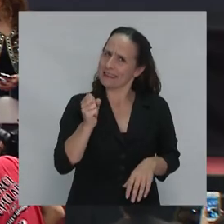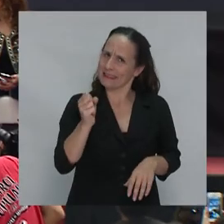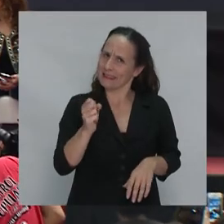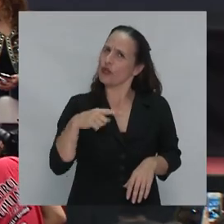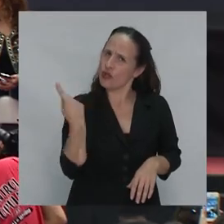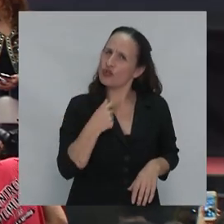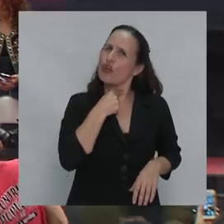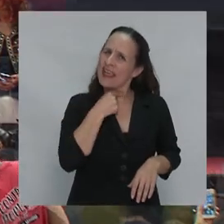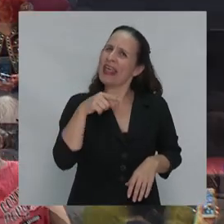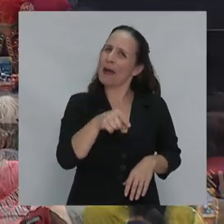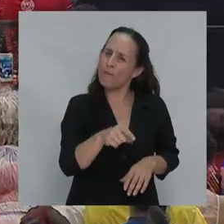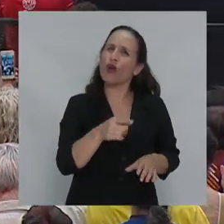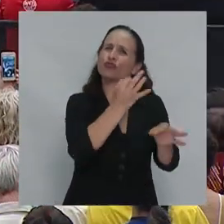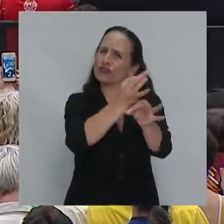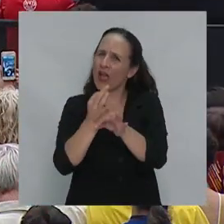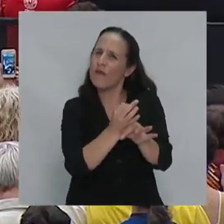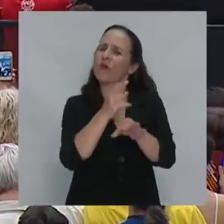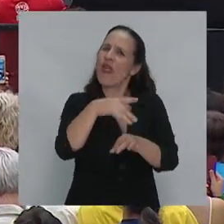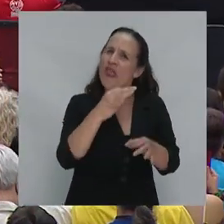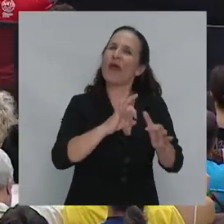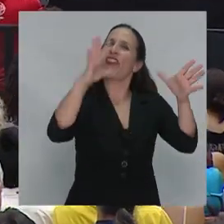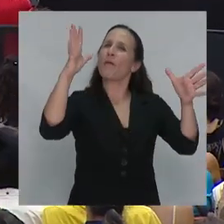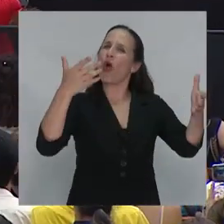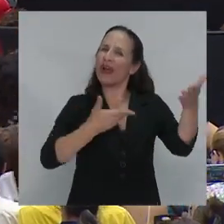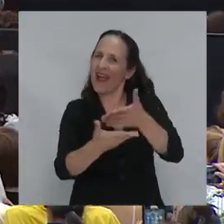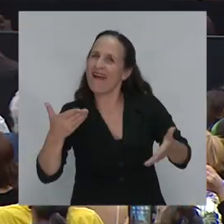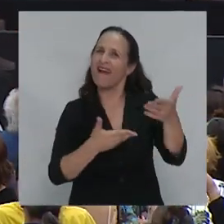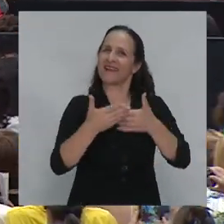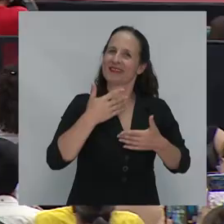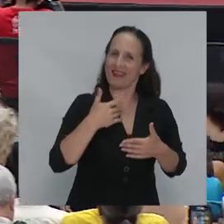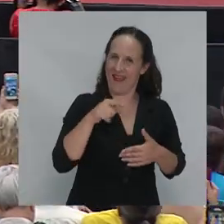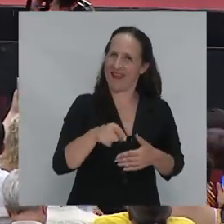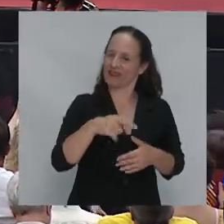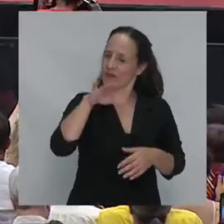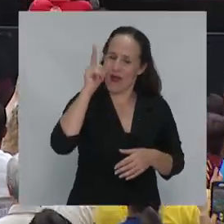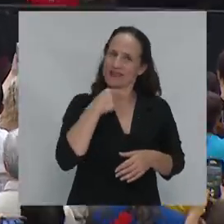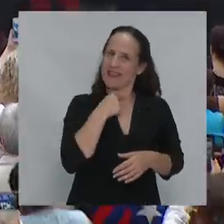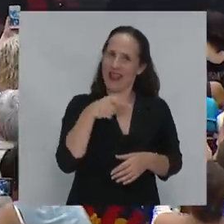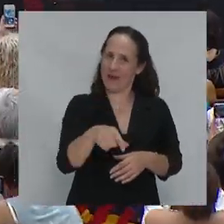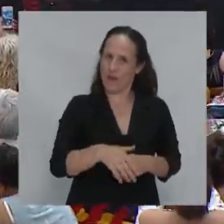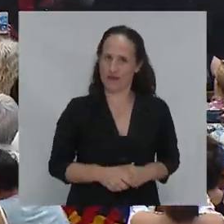intentando conquistar la democratización de nuestros espacios educativos, básicamente.